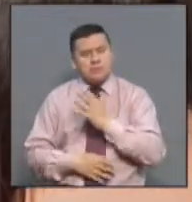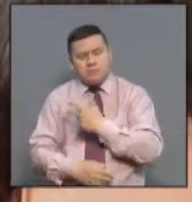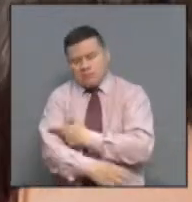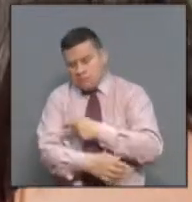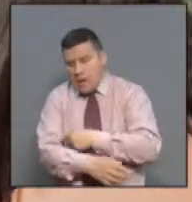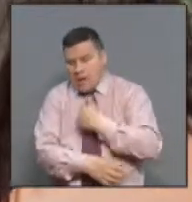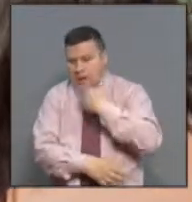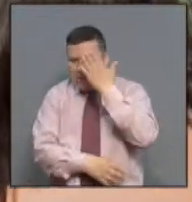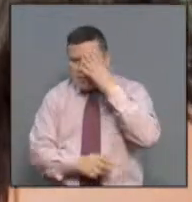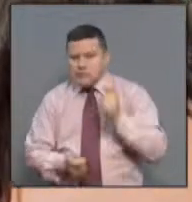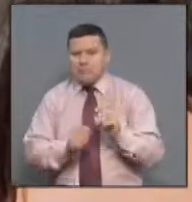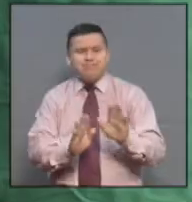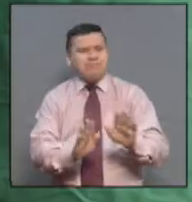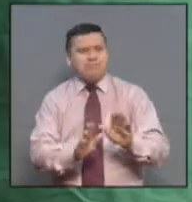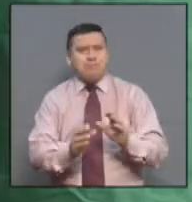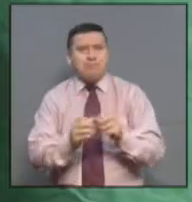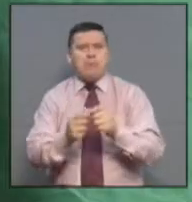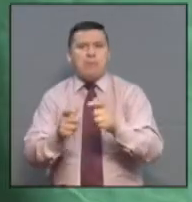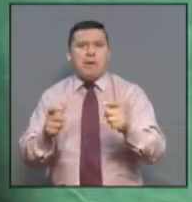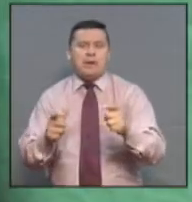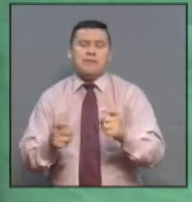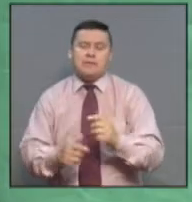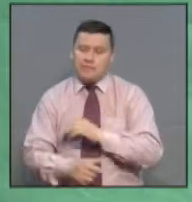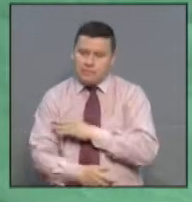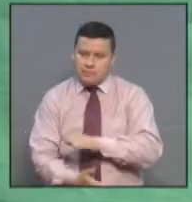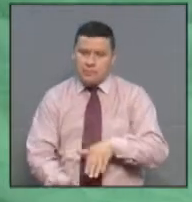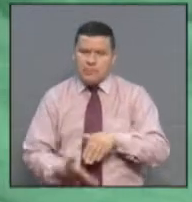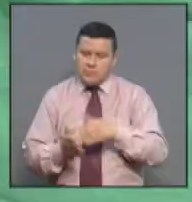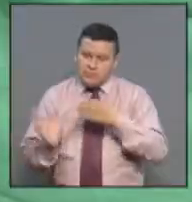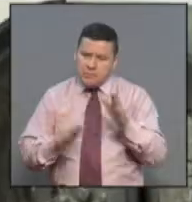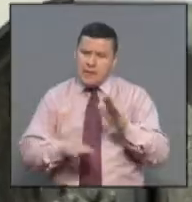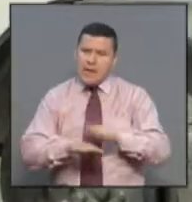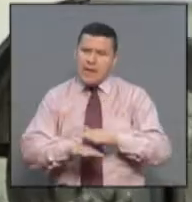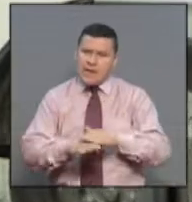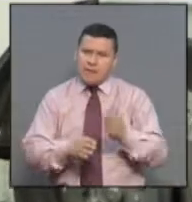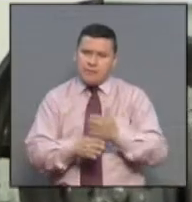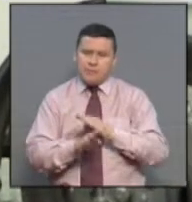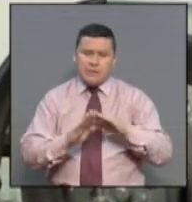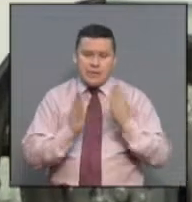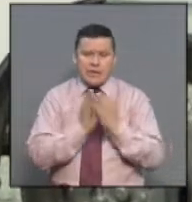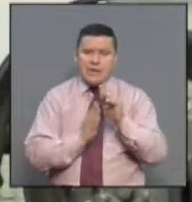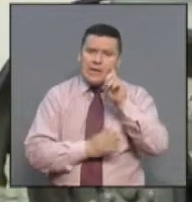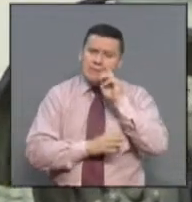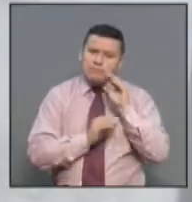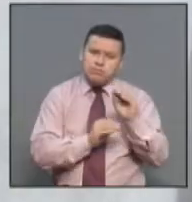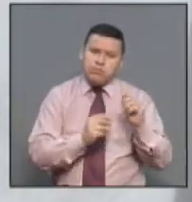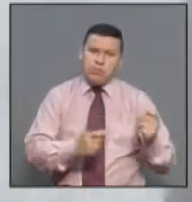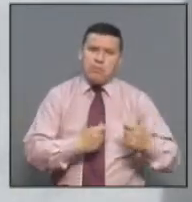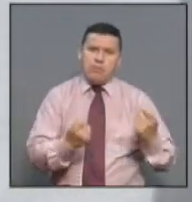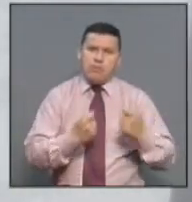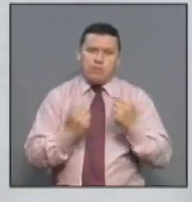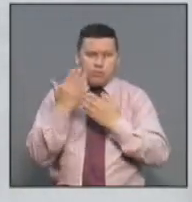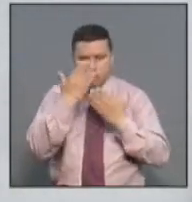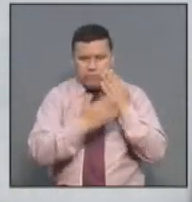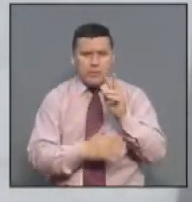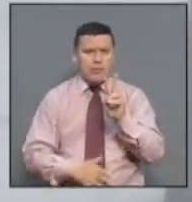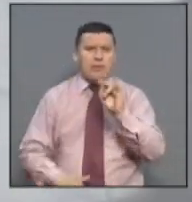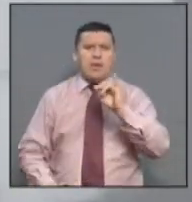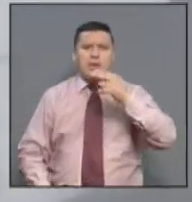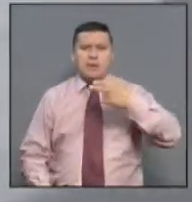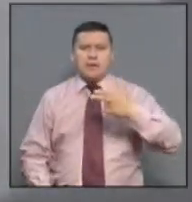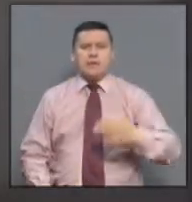vital importancia para frenar su crecimiento, fortalecer los planes de prevención, la educación sexual y promover la prueba del